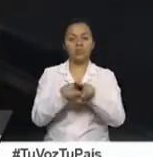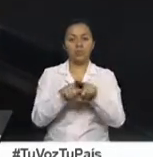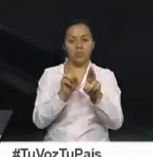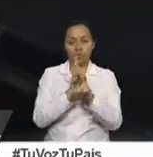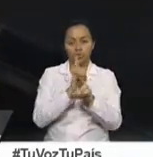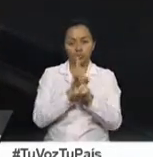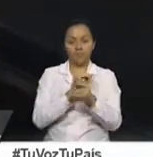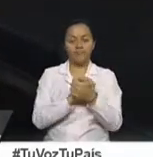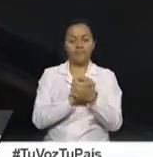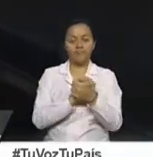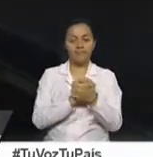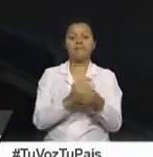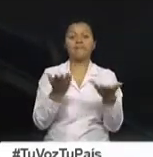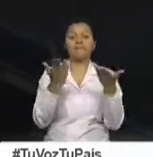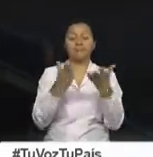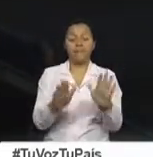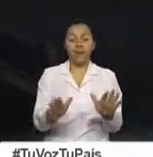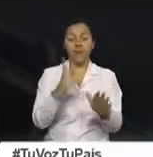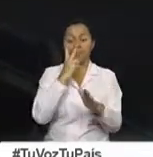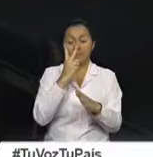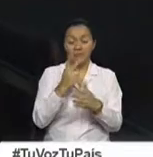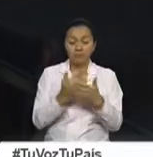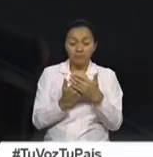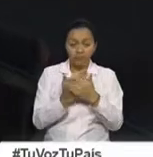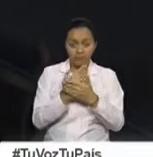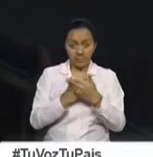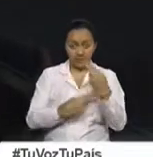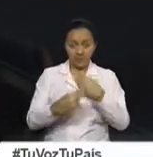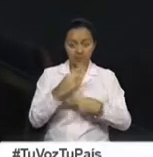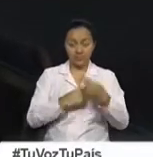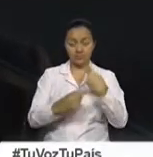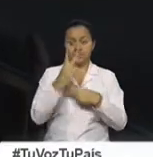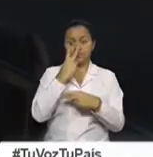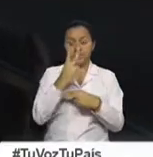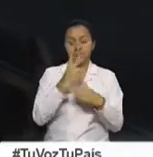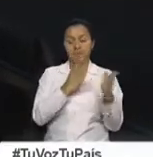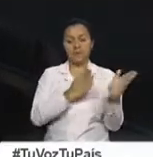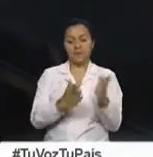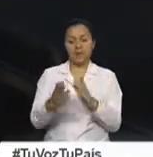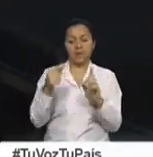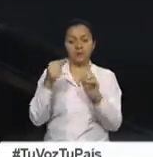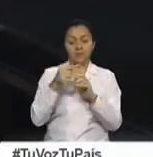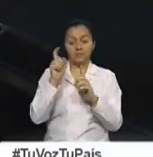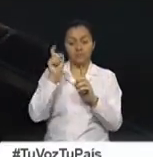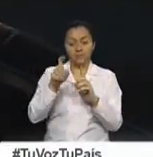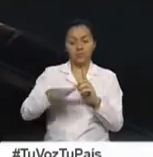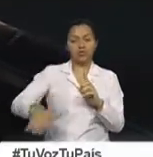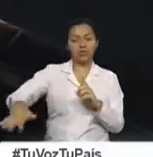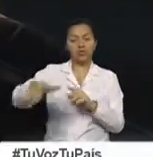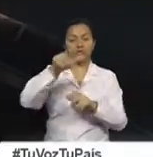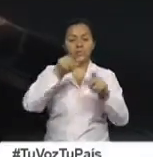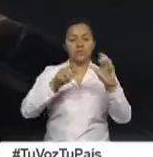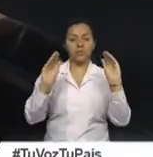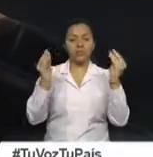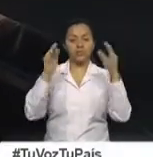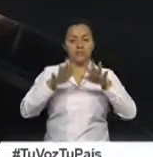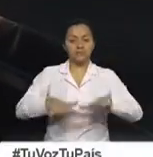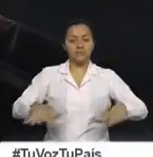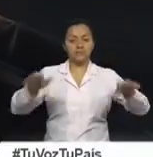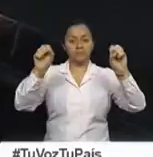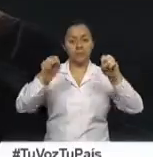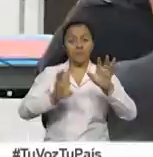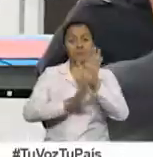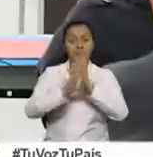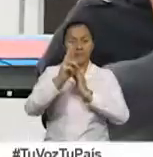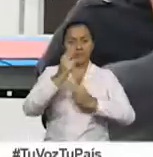consumo. Es entonces la incubadora EPS también una herramienta para que los y las jóvenes puedan